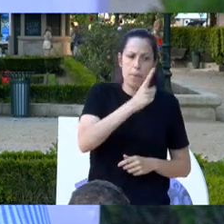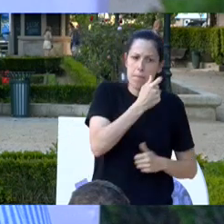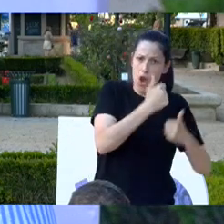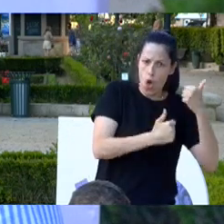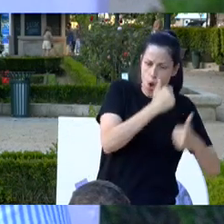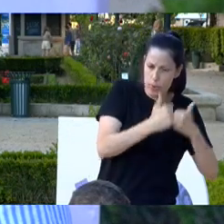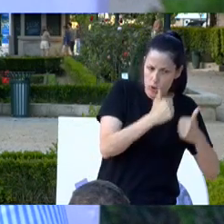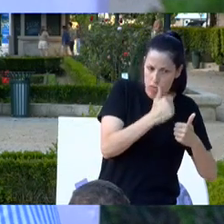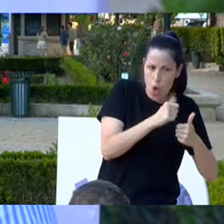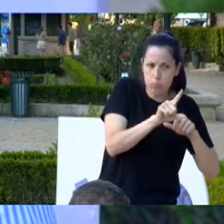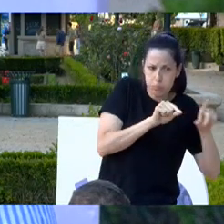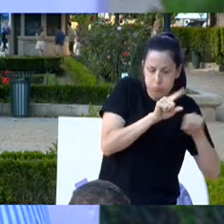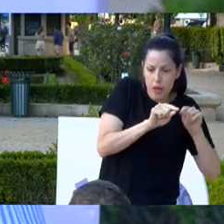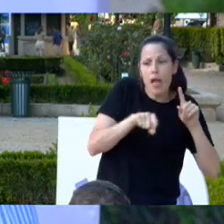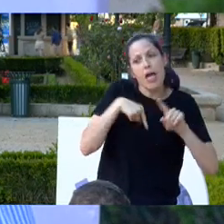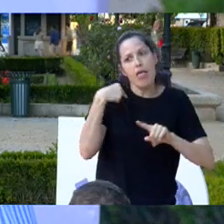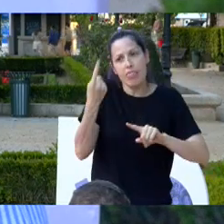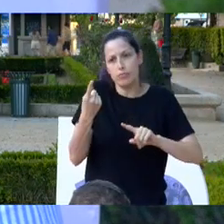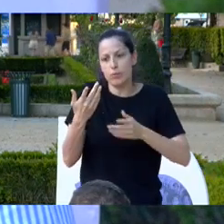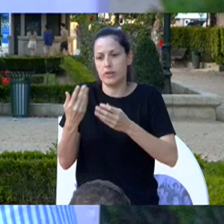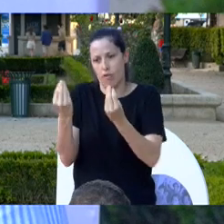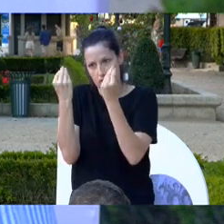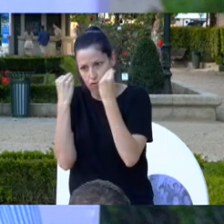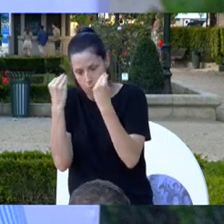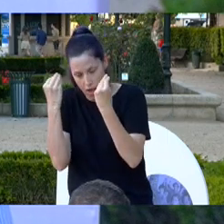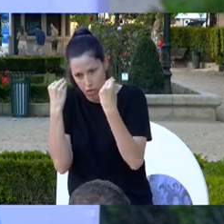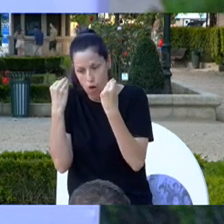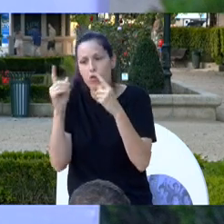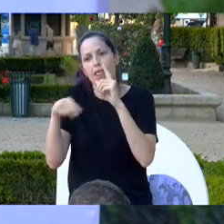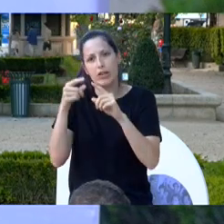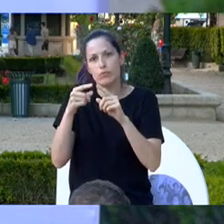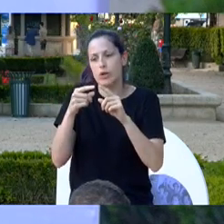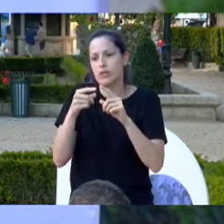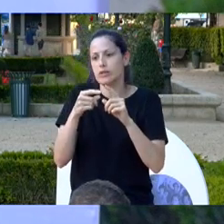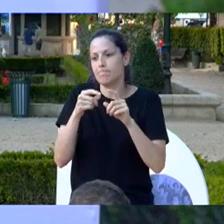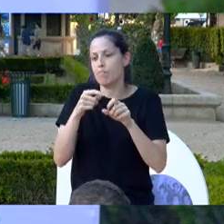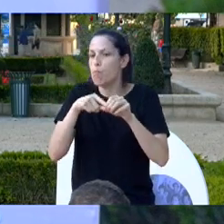a selección, formalas e enviálas aos centros educativos.